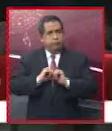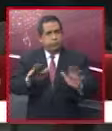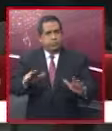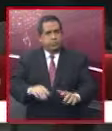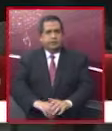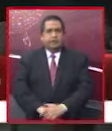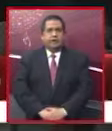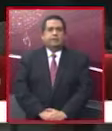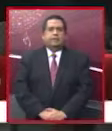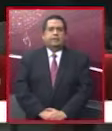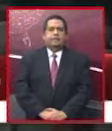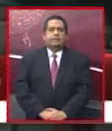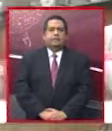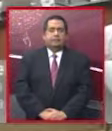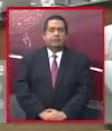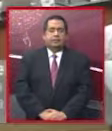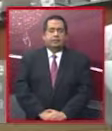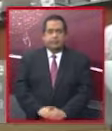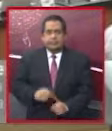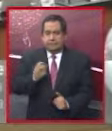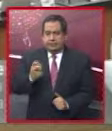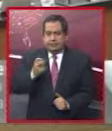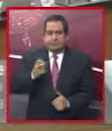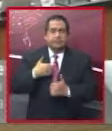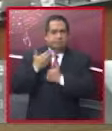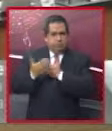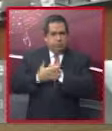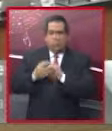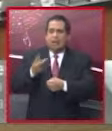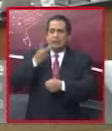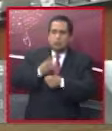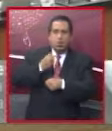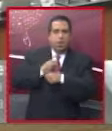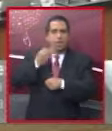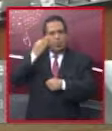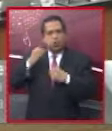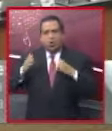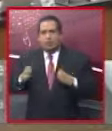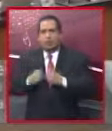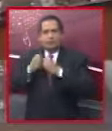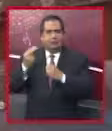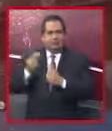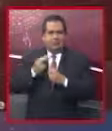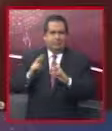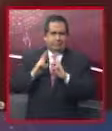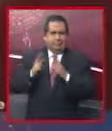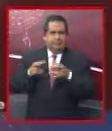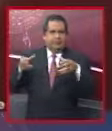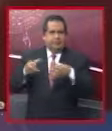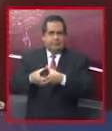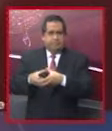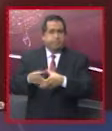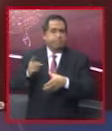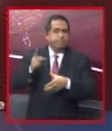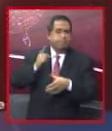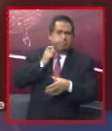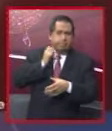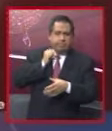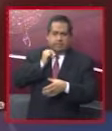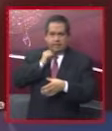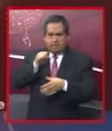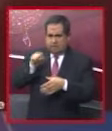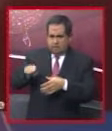Federación. Así se va a celebrar un segundo periodo extraordinario de sesiones. Los diputados analizarán, en este